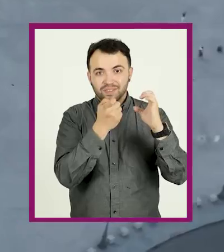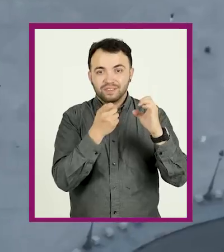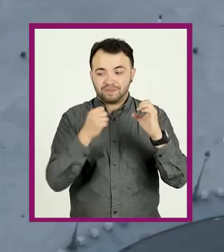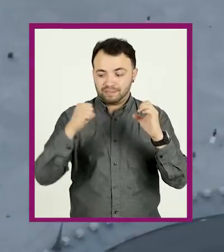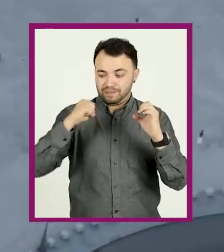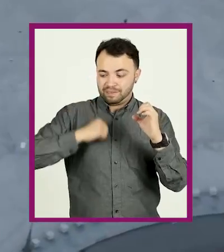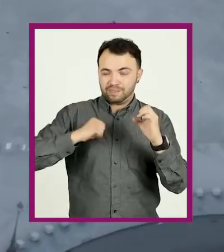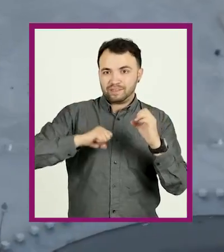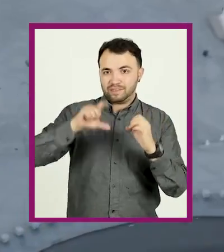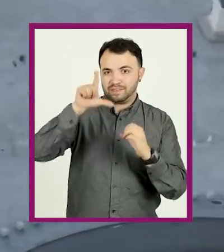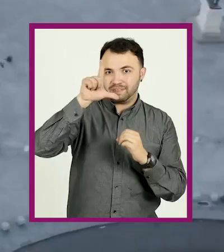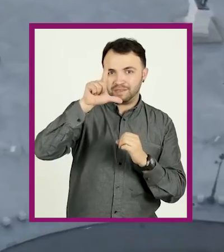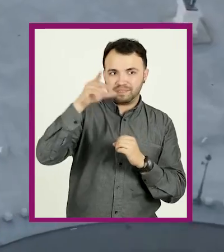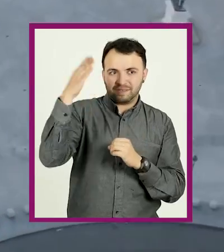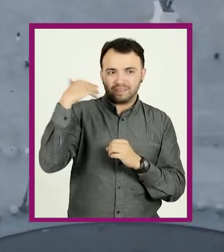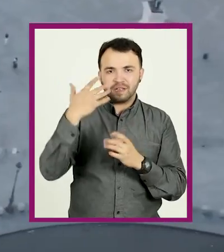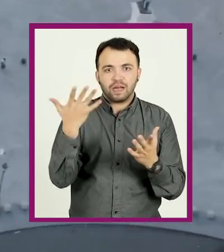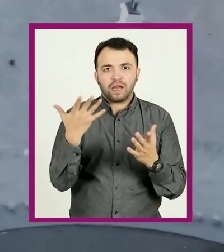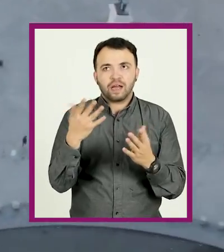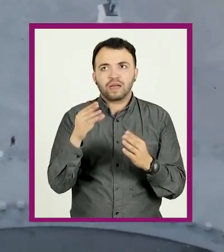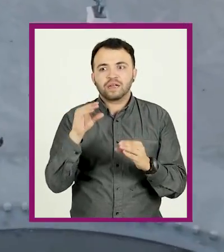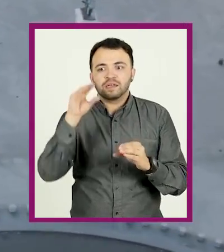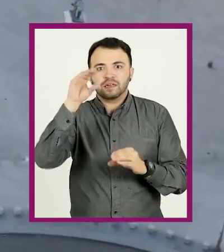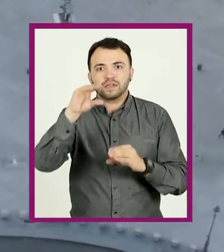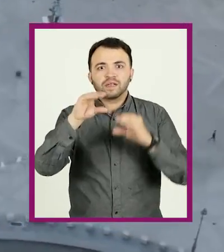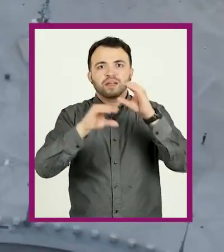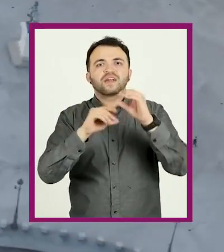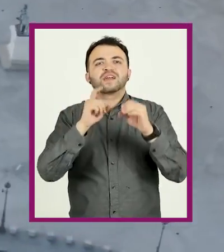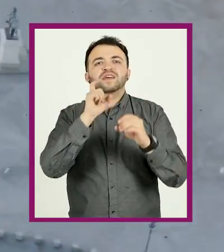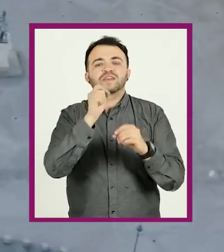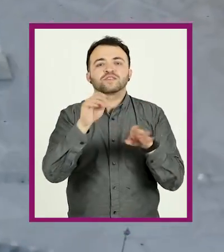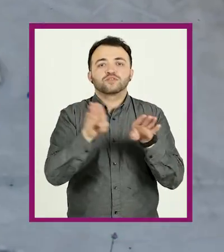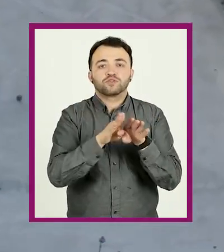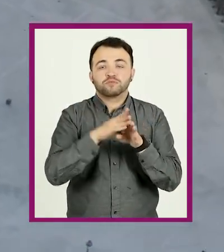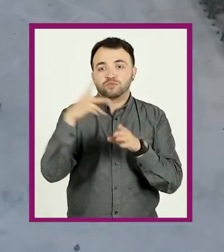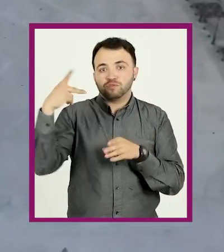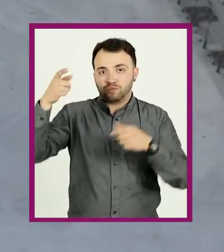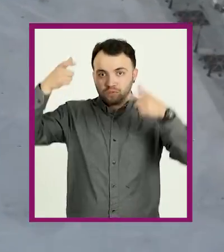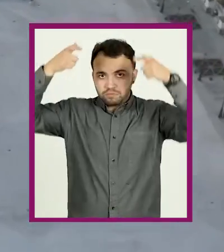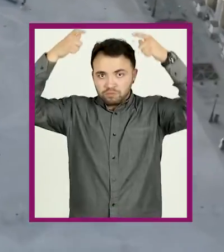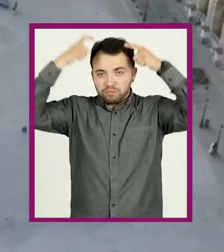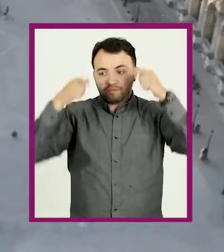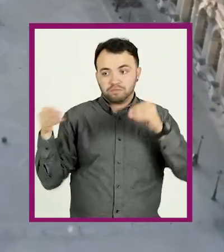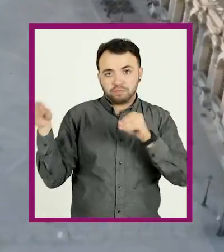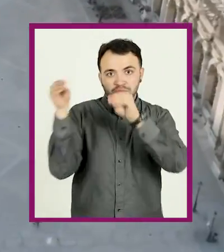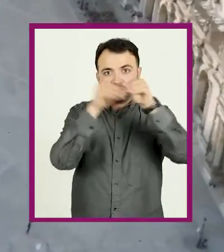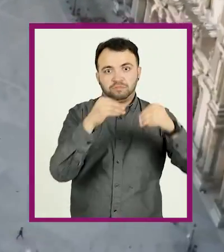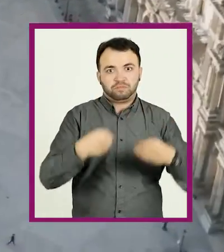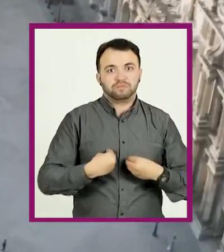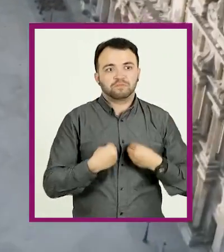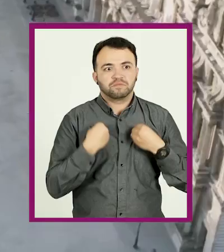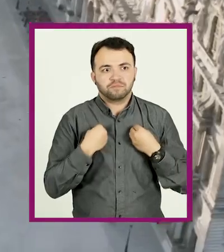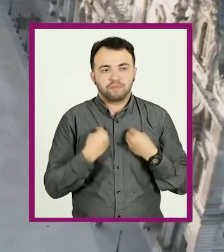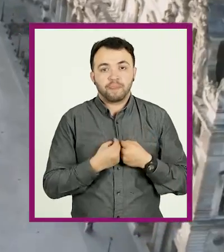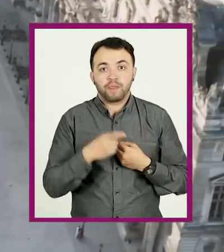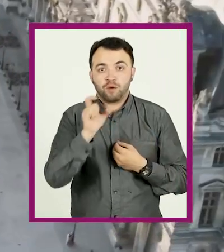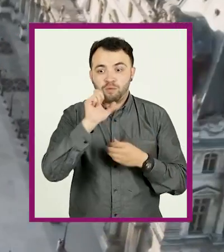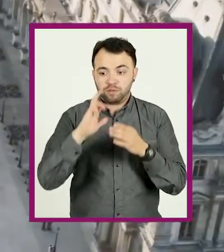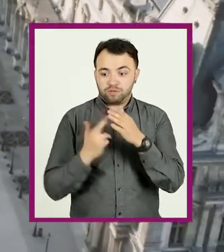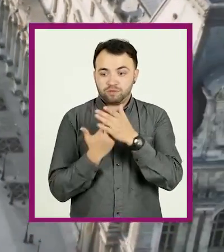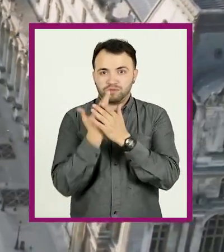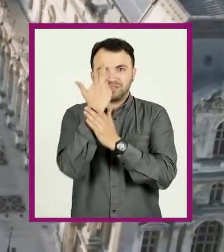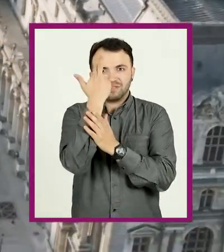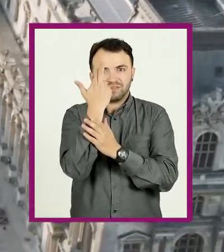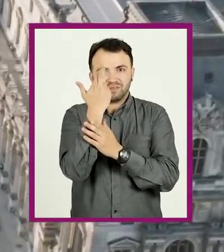XVII, el edificio fue concebido originalmente como residencia real. Durante la Revolución, la Asamblea